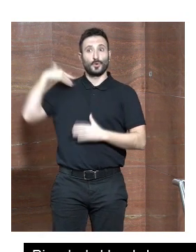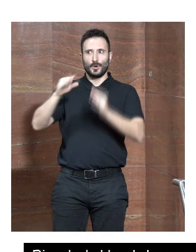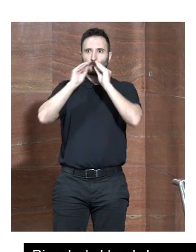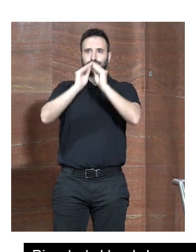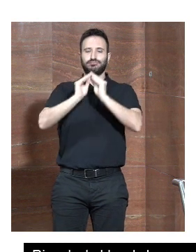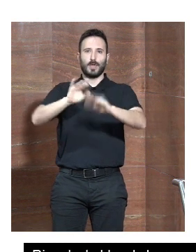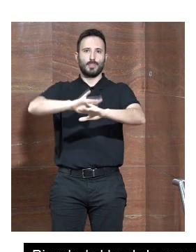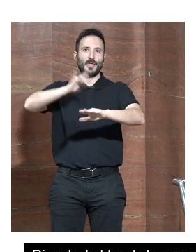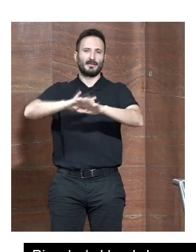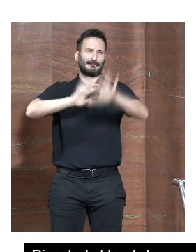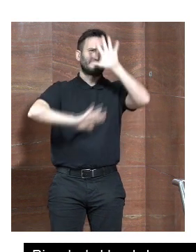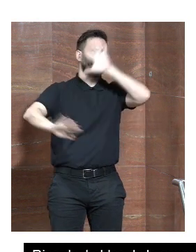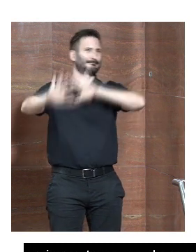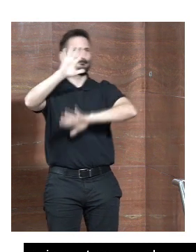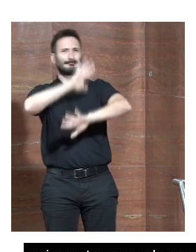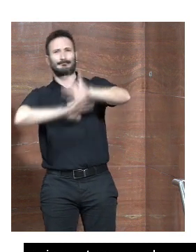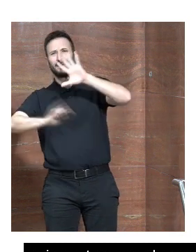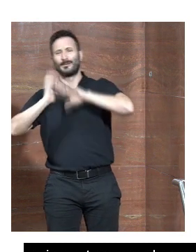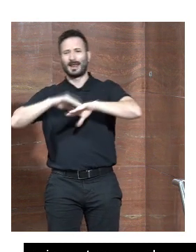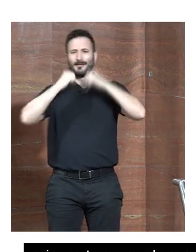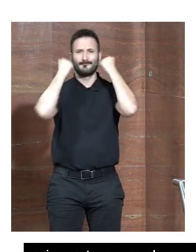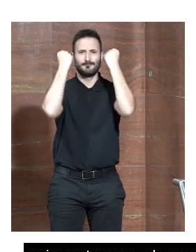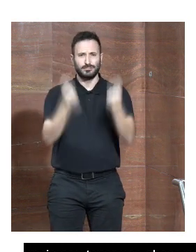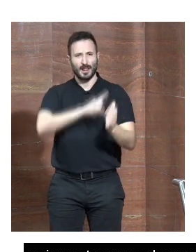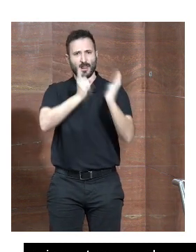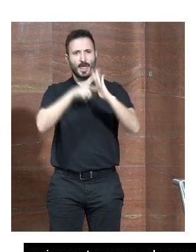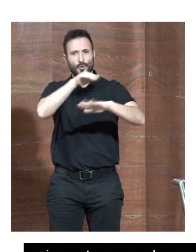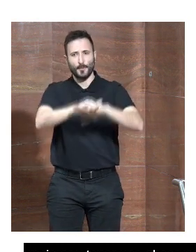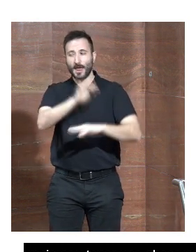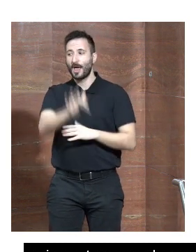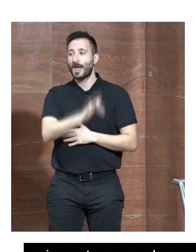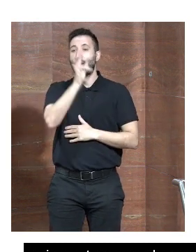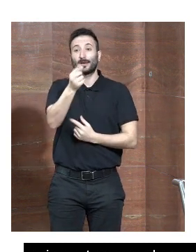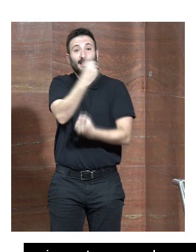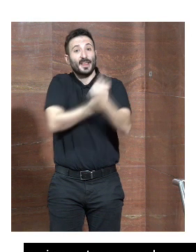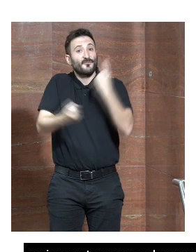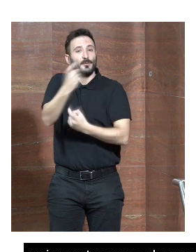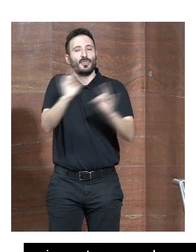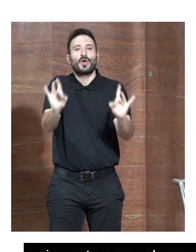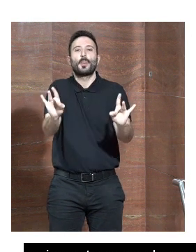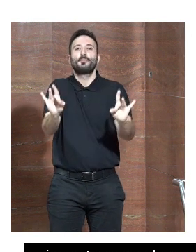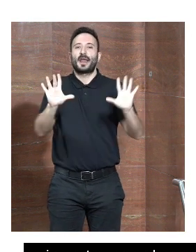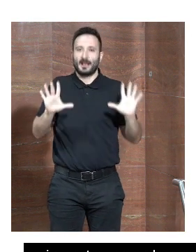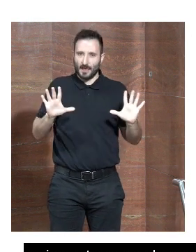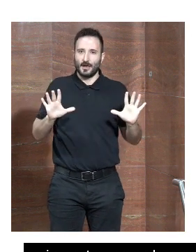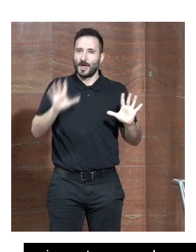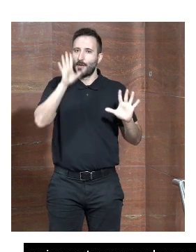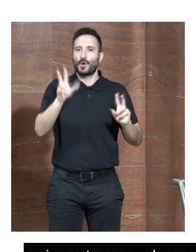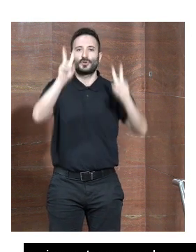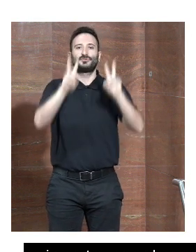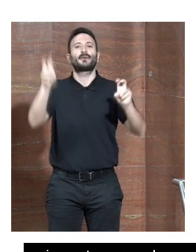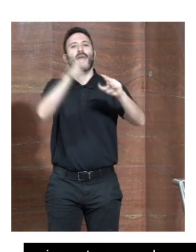pollo digital para hacerlo totalmente anónimo, para cumplir con la ley y también porque era una información muy sensible al tratarse temas